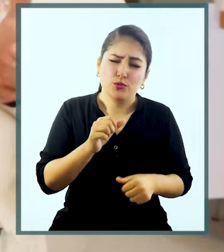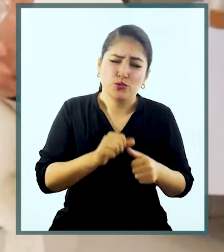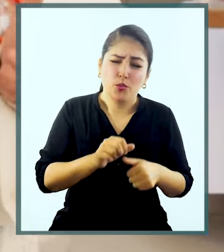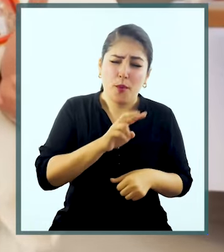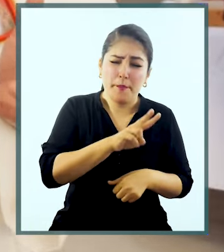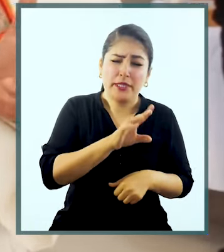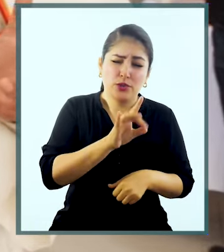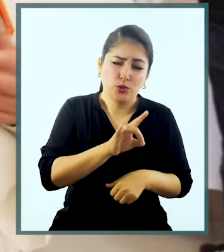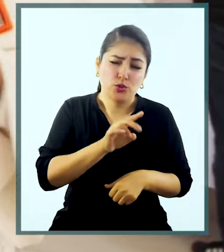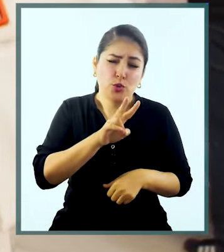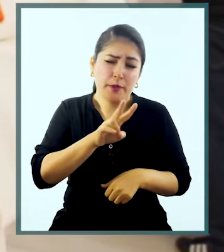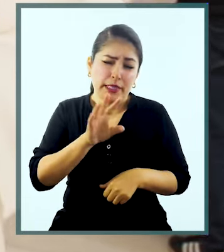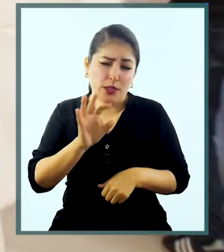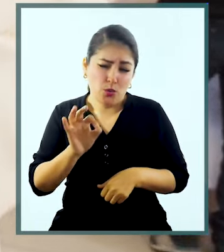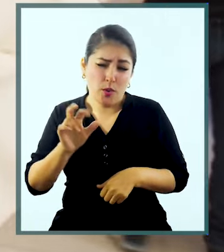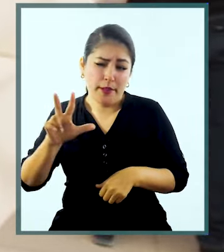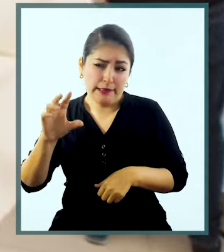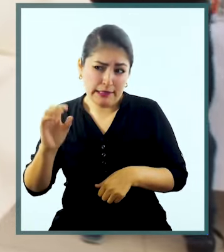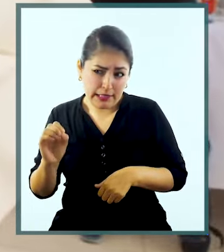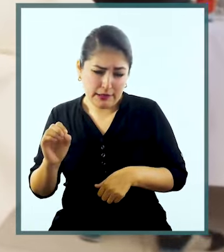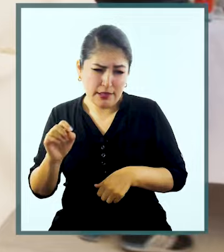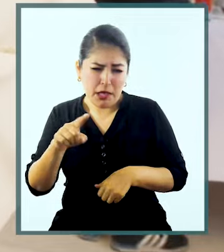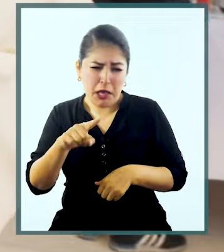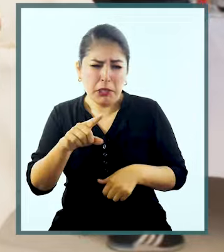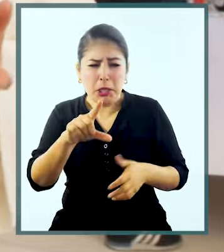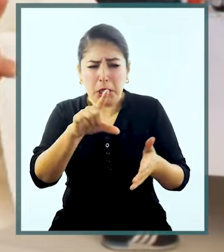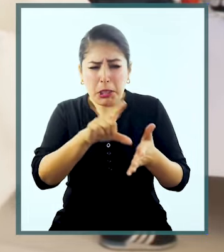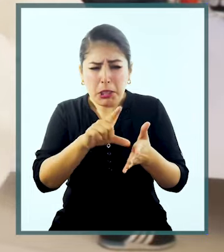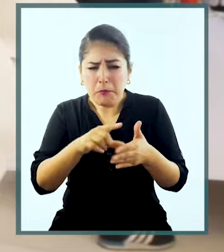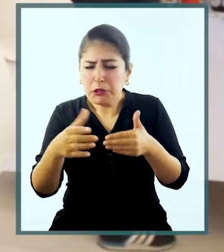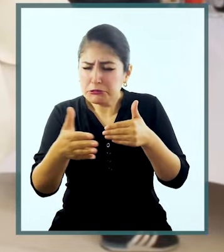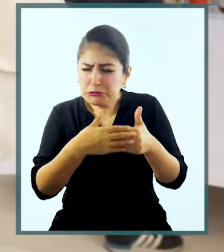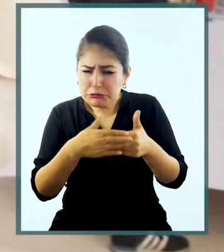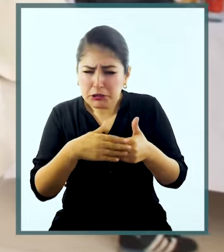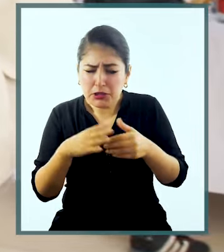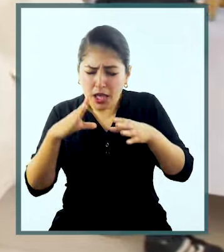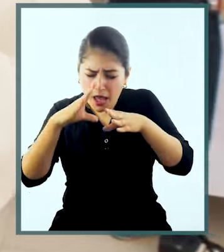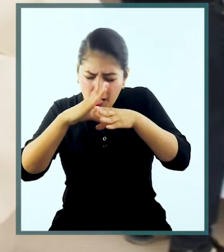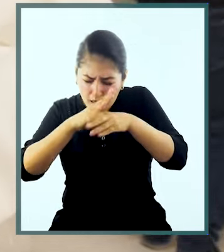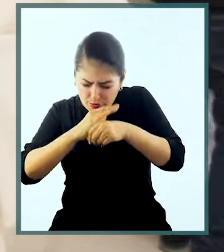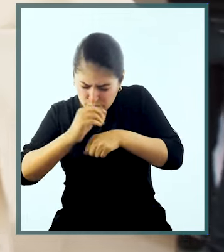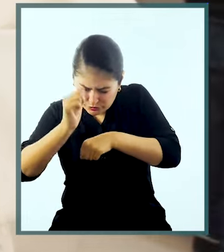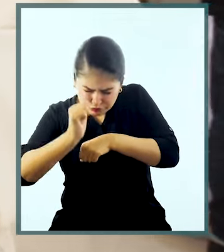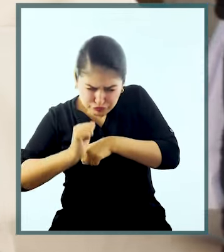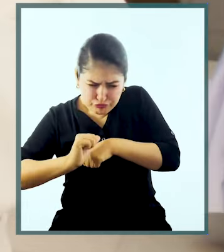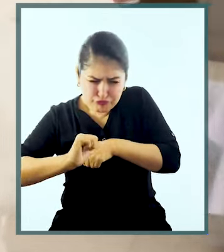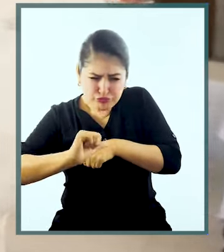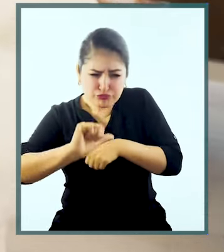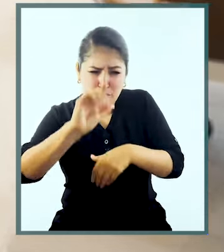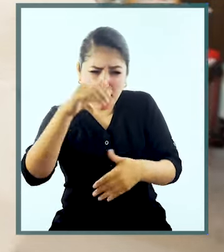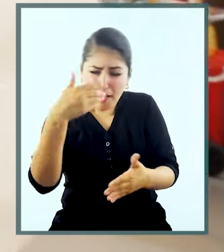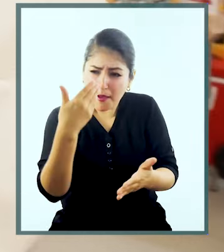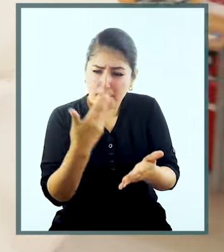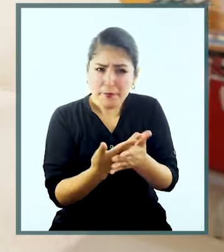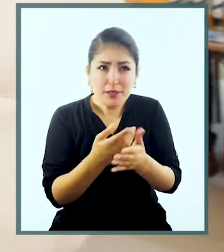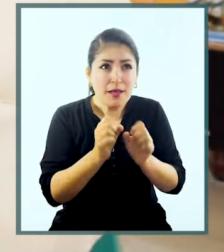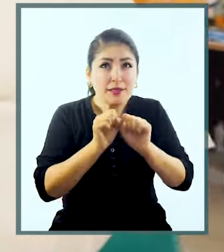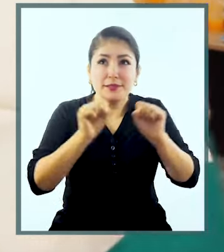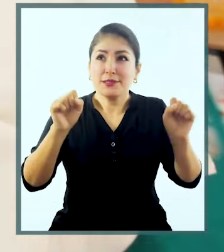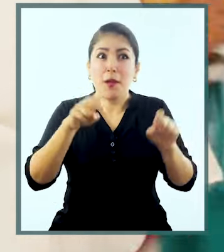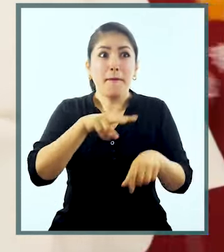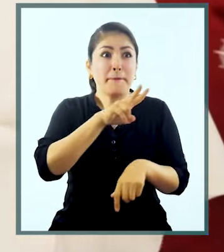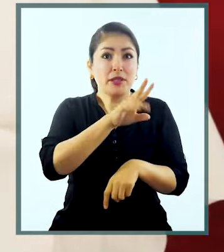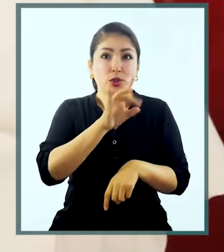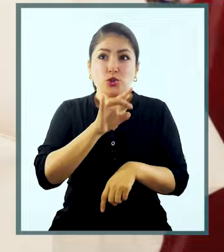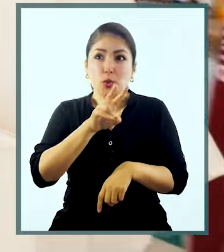28, 29 y 30. Está muy cerca de la ciudad de Lima, puedes viajar en la noche y amanecer allí y disfrutar